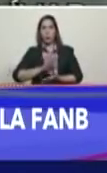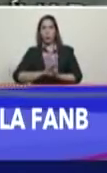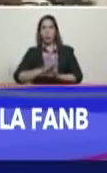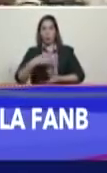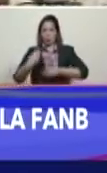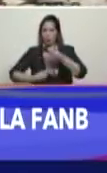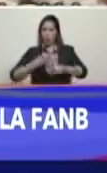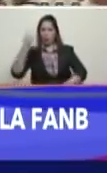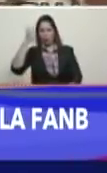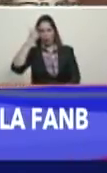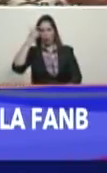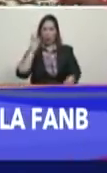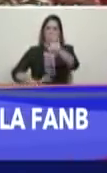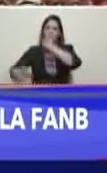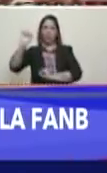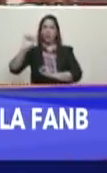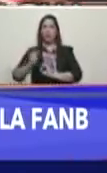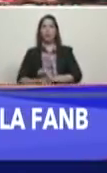defenderla?